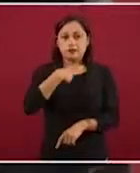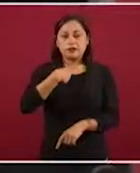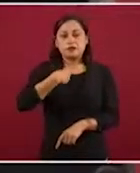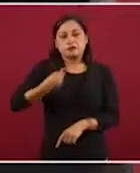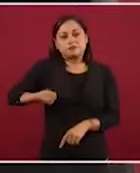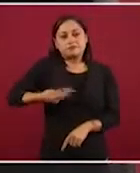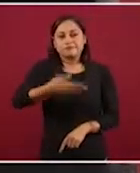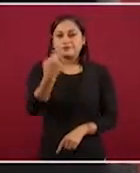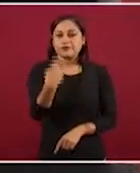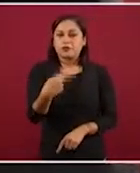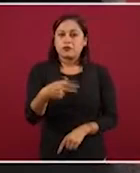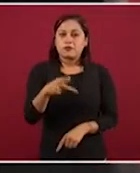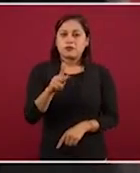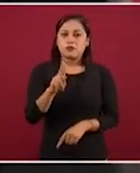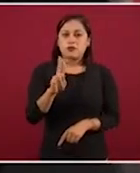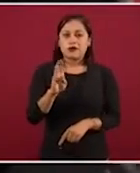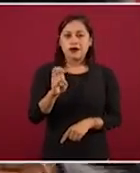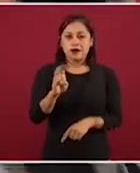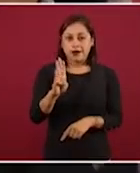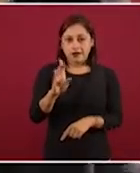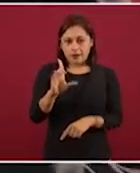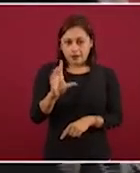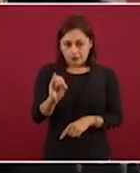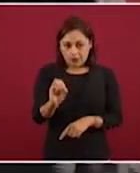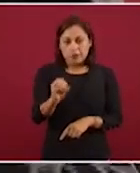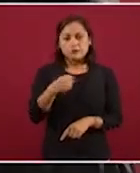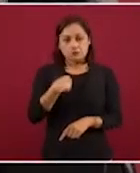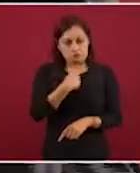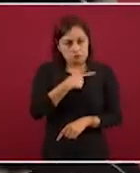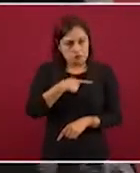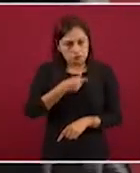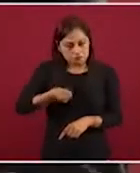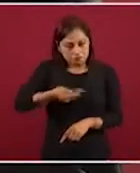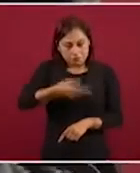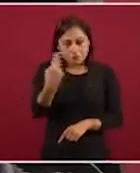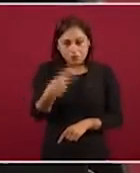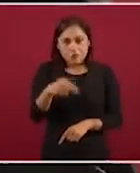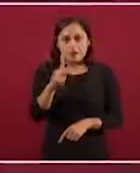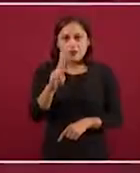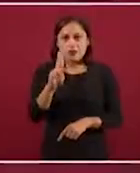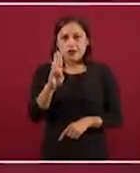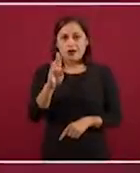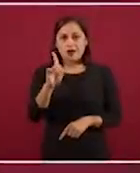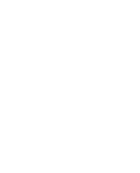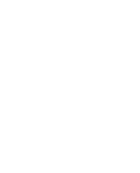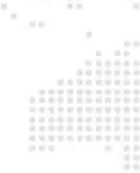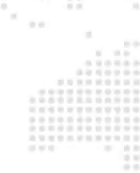porque es lo que está en nuestra Constitución.